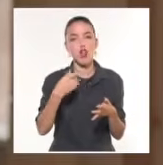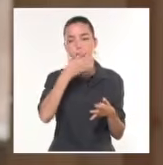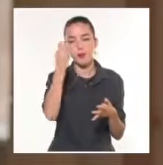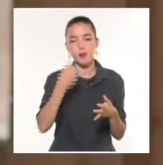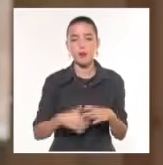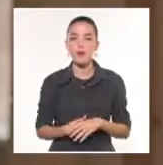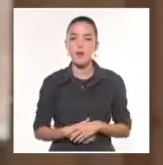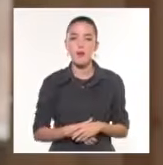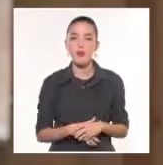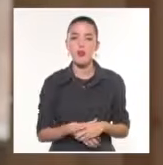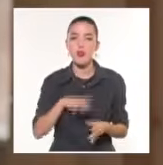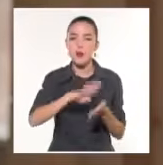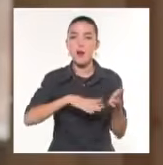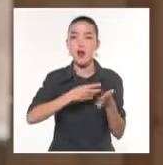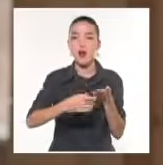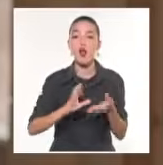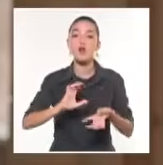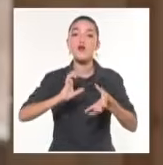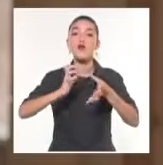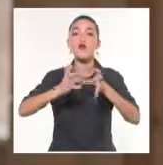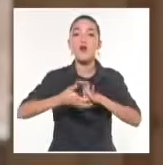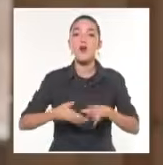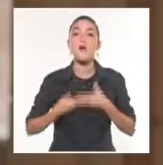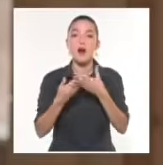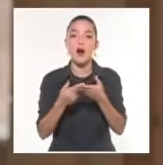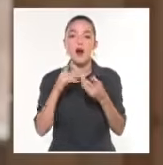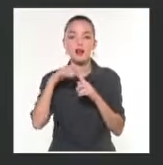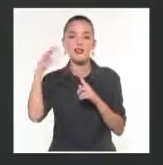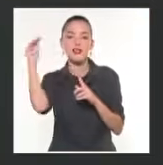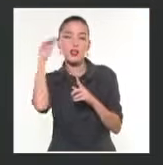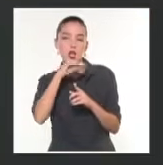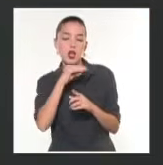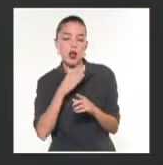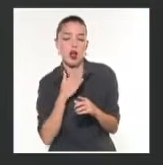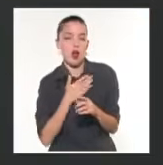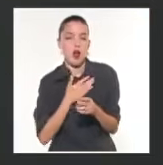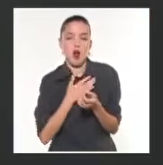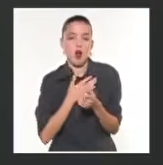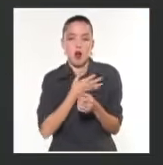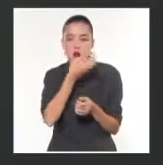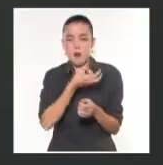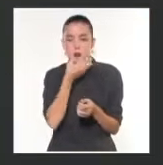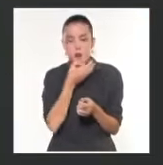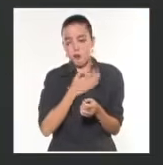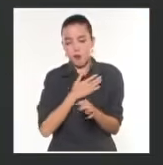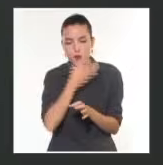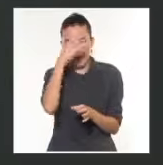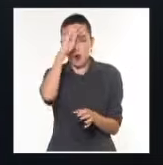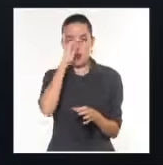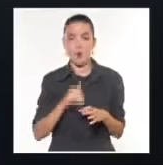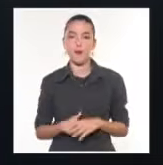una herramienta para, en el mundo digital, tener una expresión propia. En el caso de Cecilia, el punto de partida para